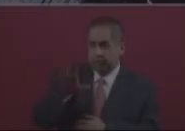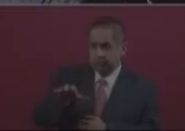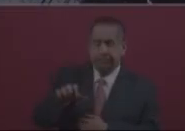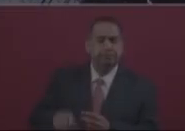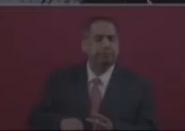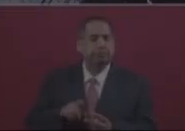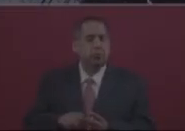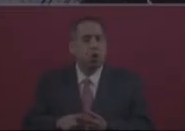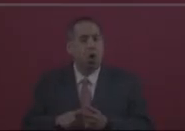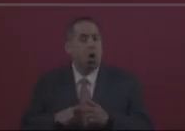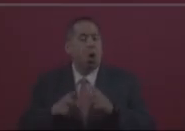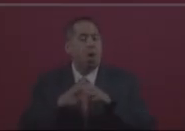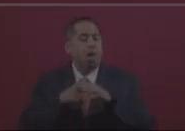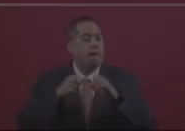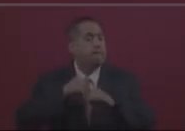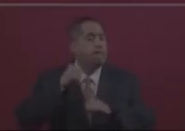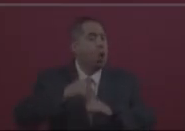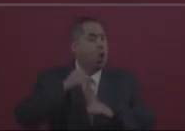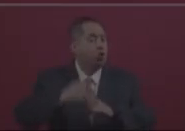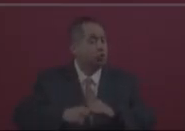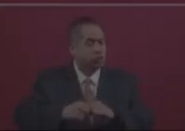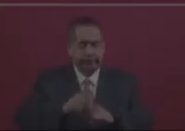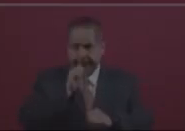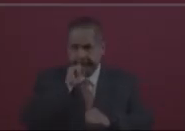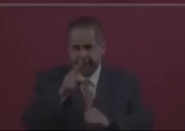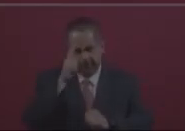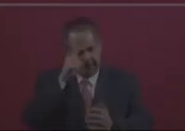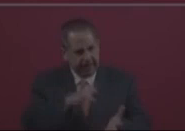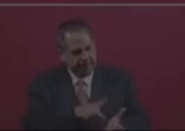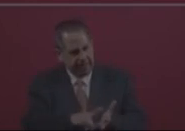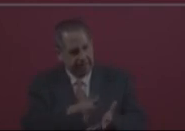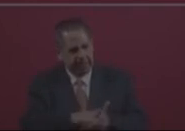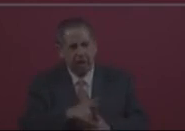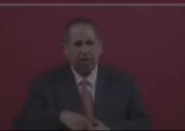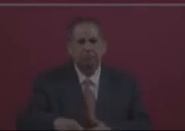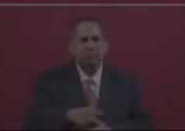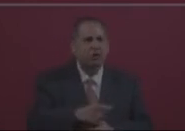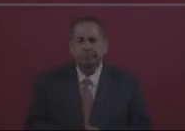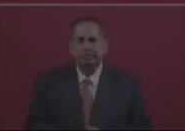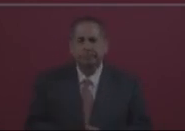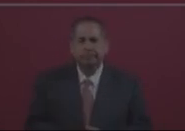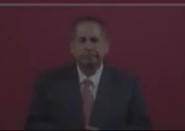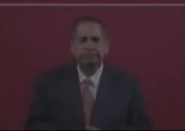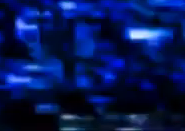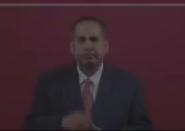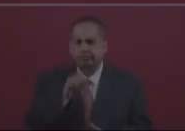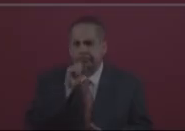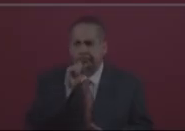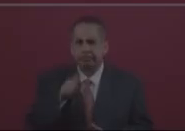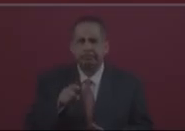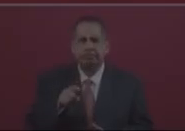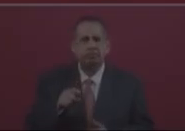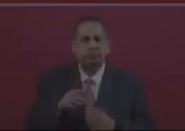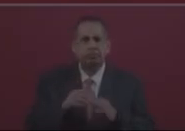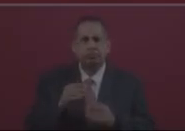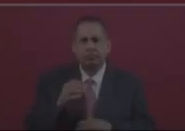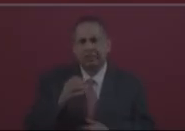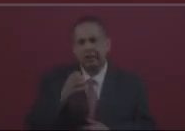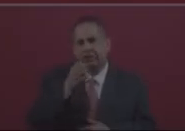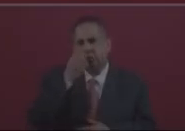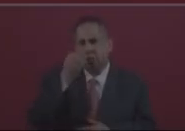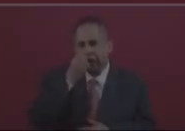es para fomentar el mucho en barrios en escuelas